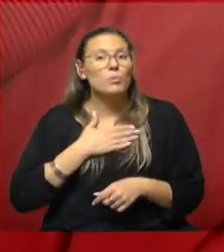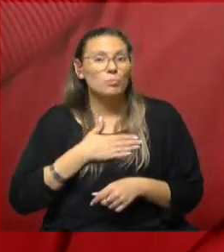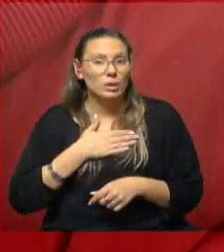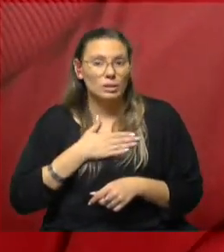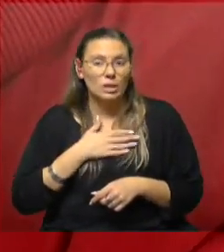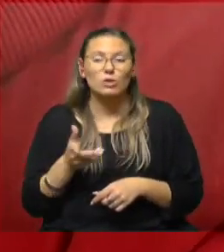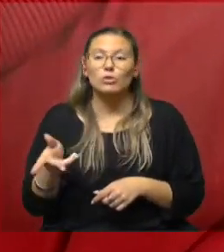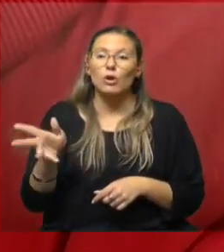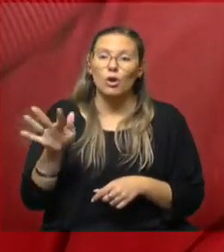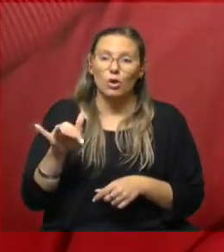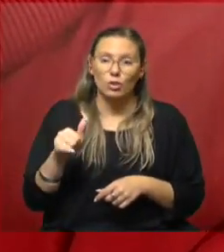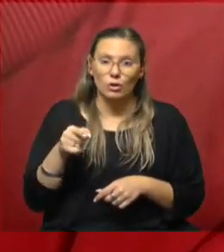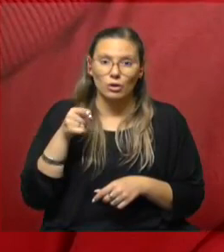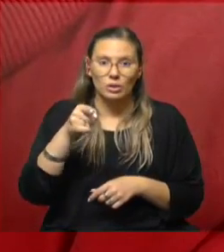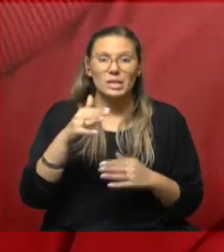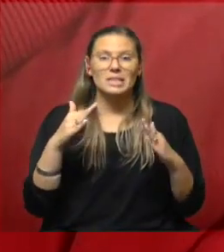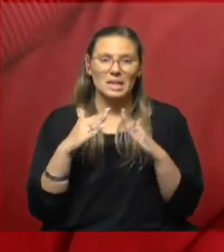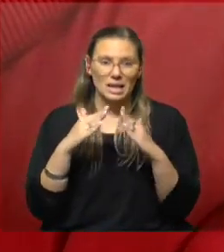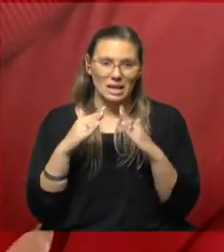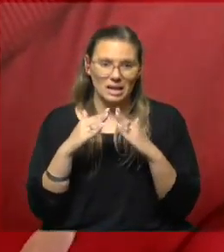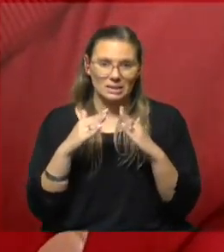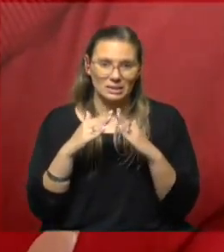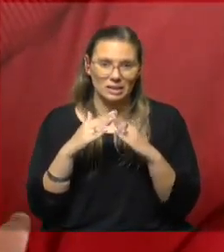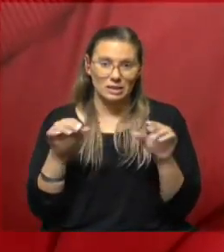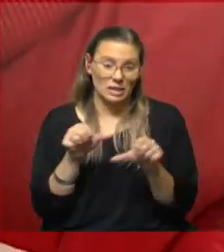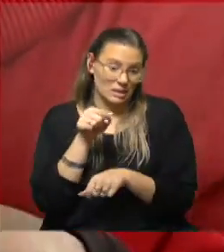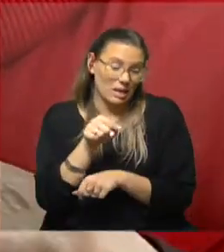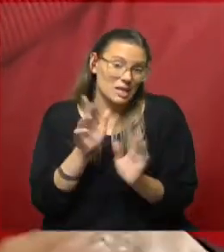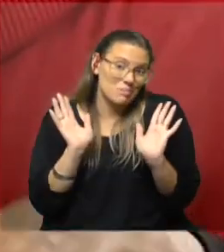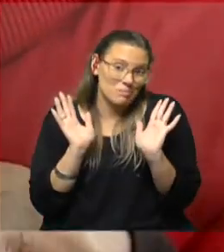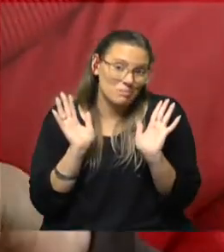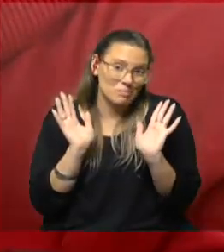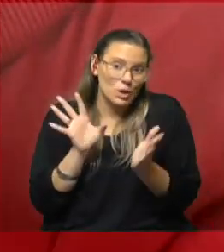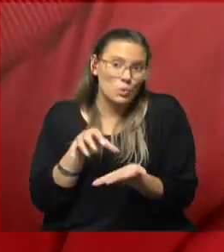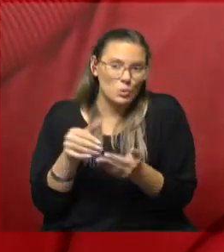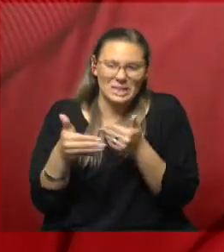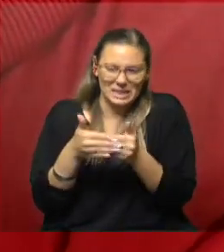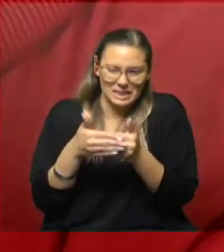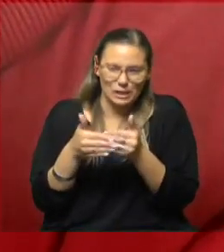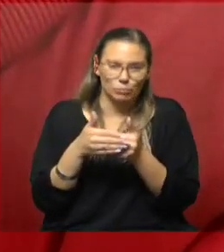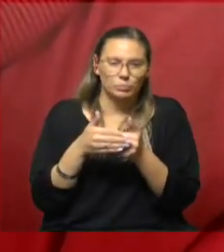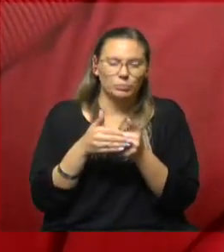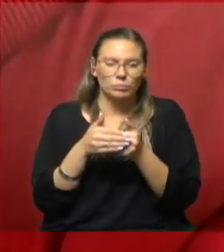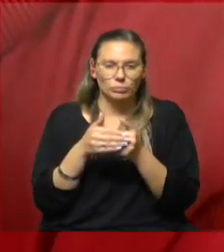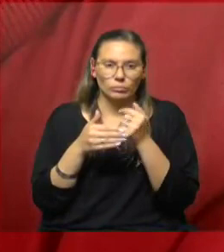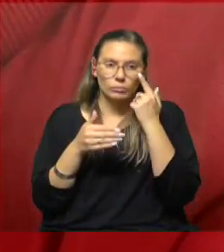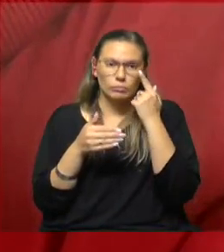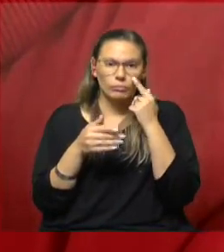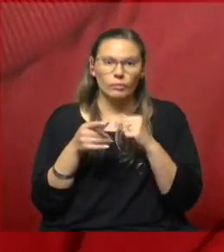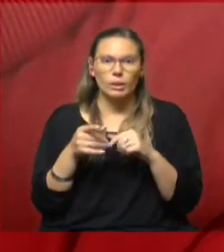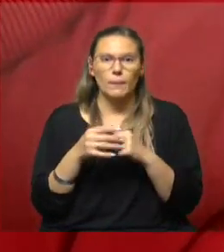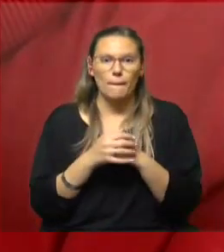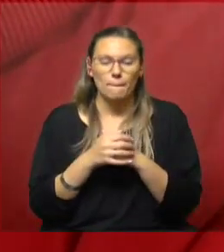Íbamos todos los días a esa casa porque todo se hacía allí o en algún lugar muy cerca. Así que ya